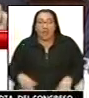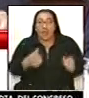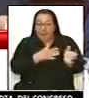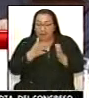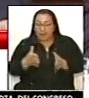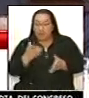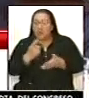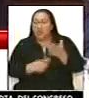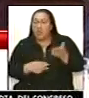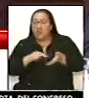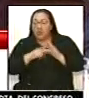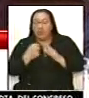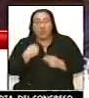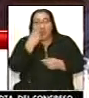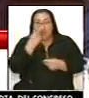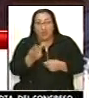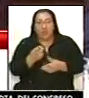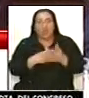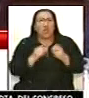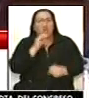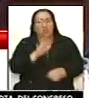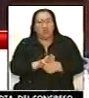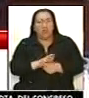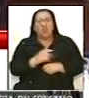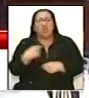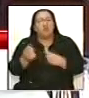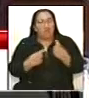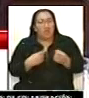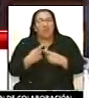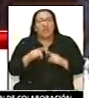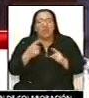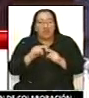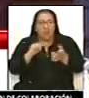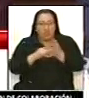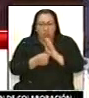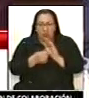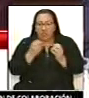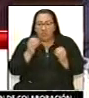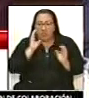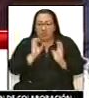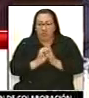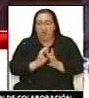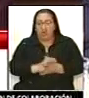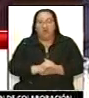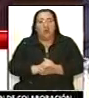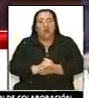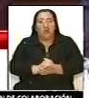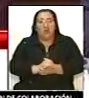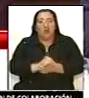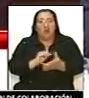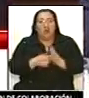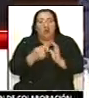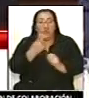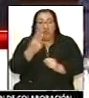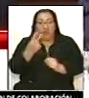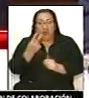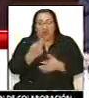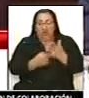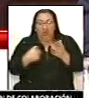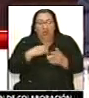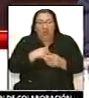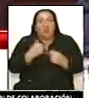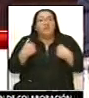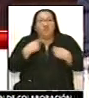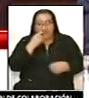cual nosotros vemos que los compromisos van en una serie de puntos, como por ejemplo el punto 22, en que nosotros